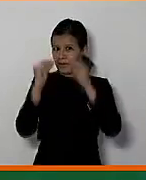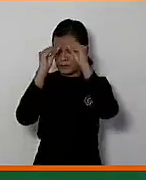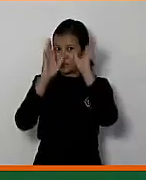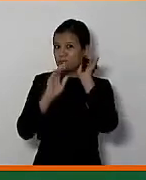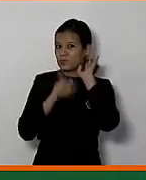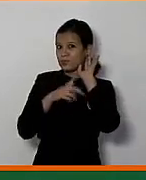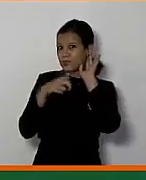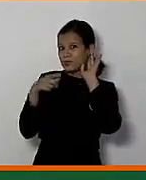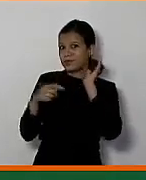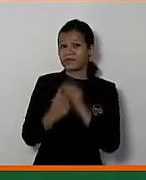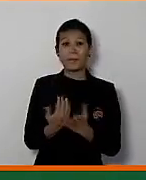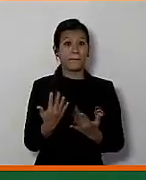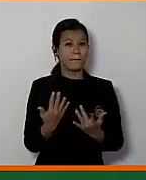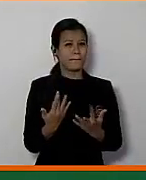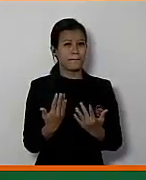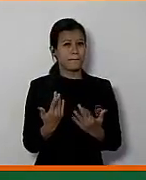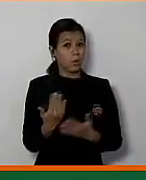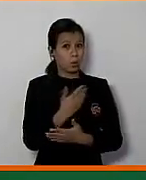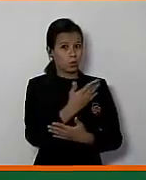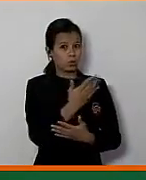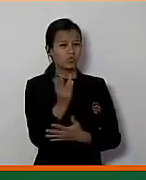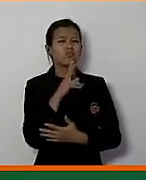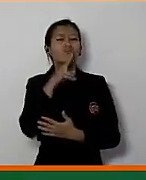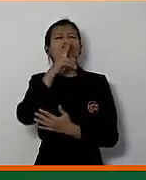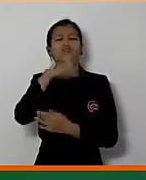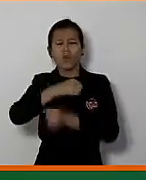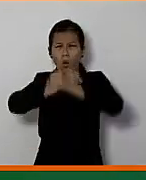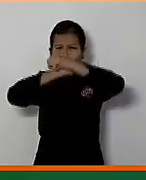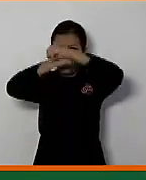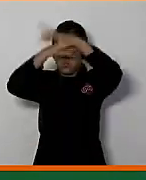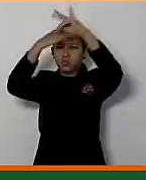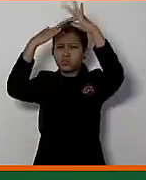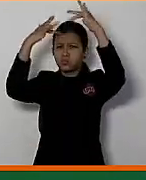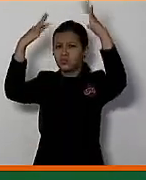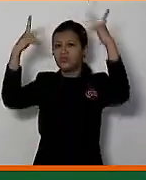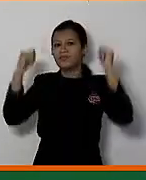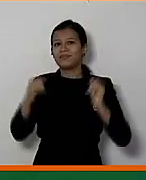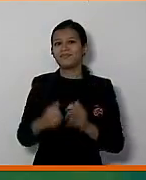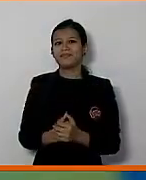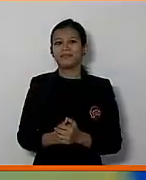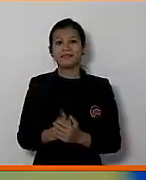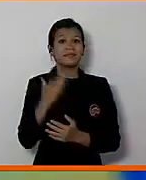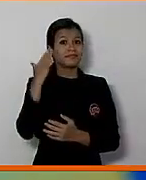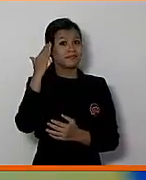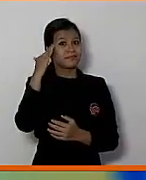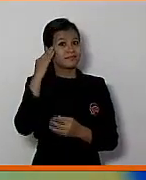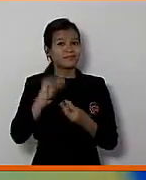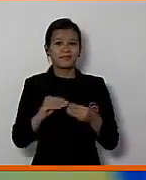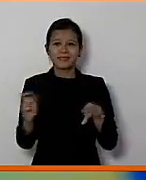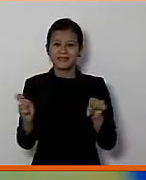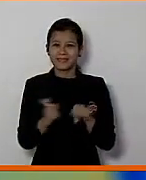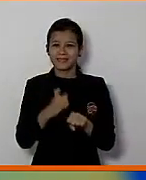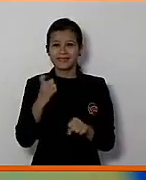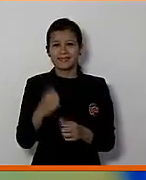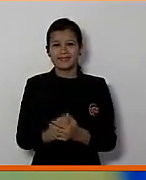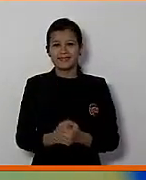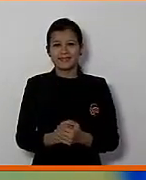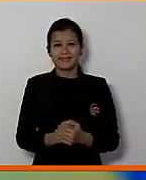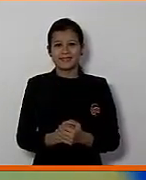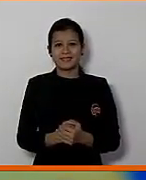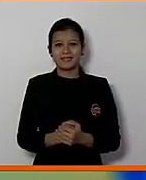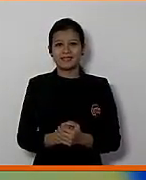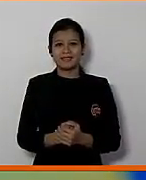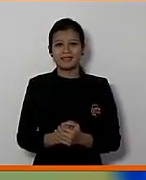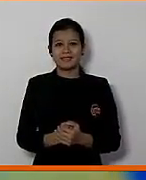diaria. Espero que cada uno de tus sueños en esta mañana se hagan realidad. Viene su primer dígito. Este es